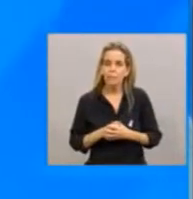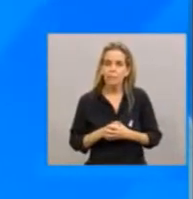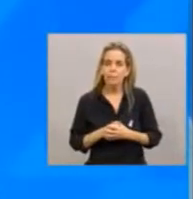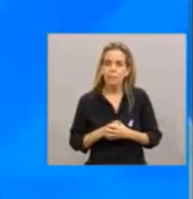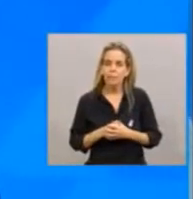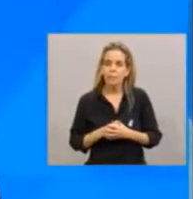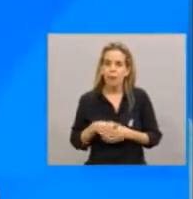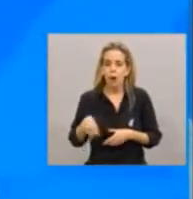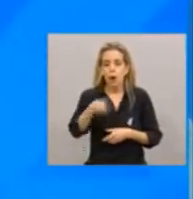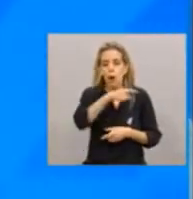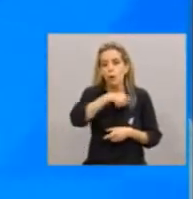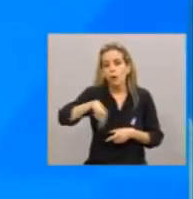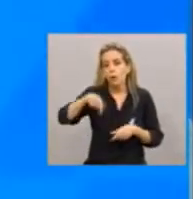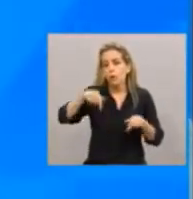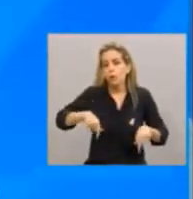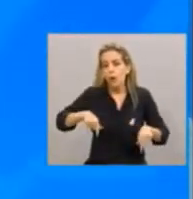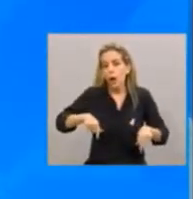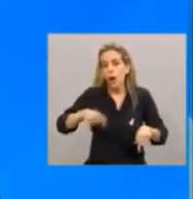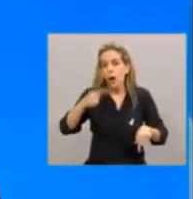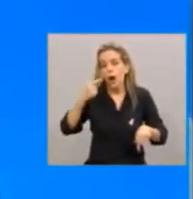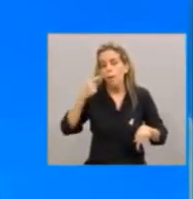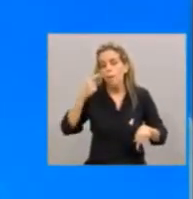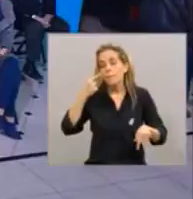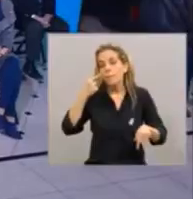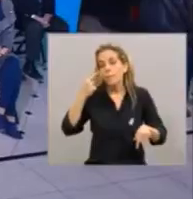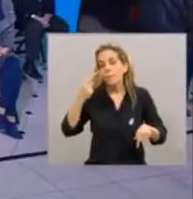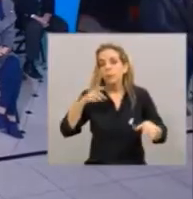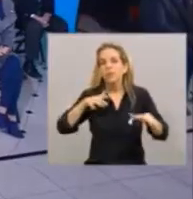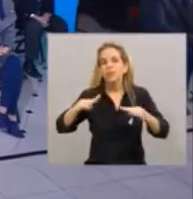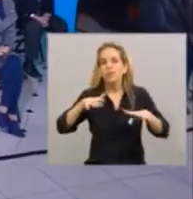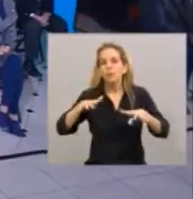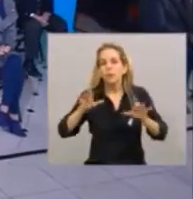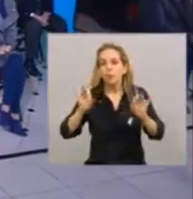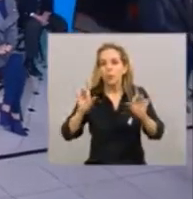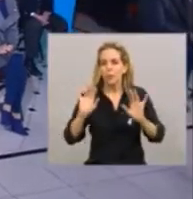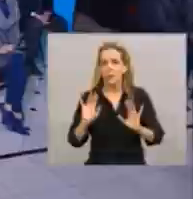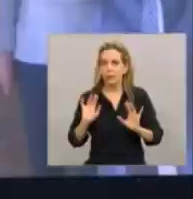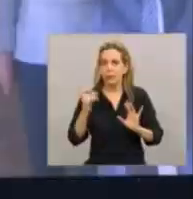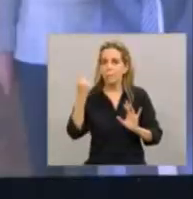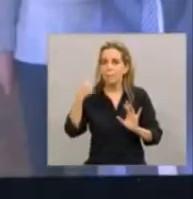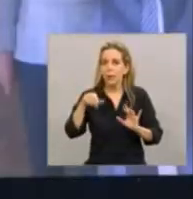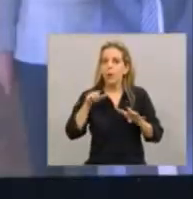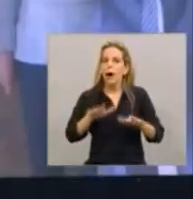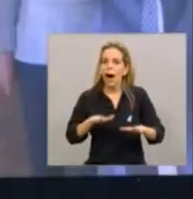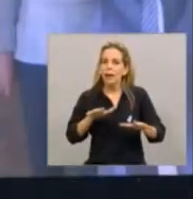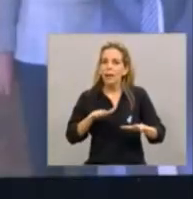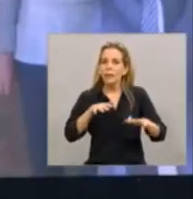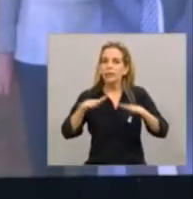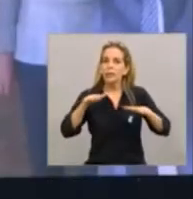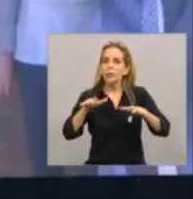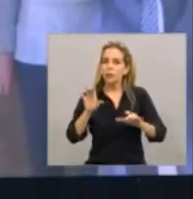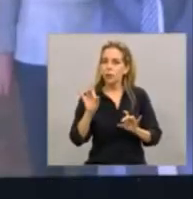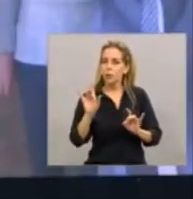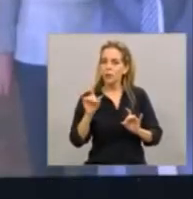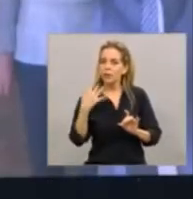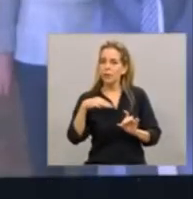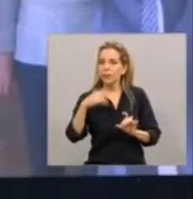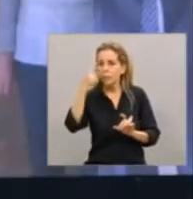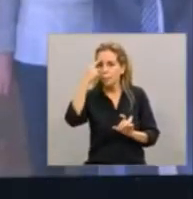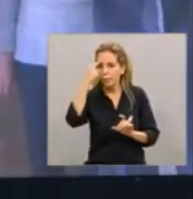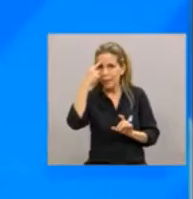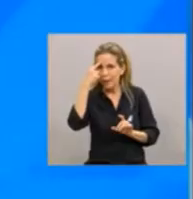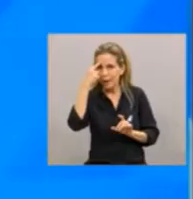nosotros vivimos hoy un tiempo difícil pero en los tiempos difíciles debemos ser como esos hombres